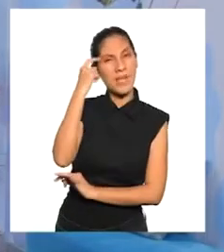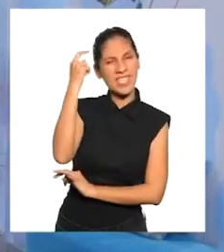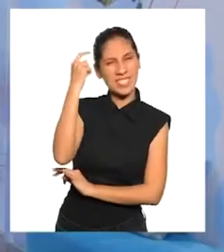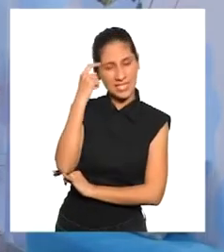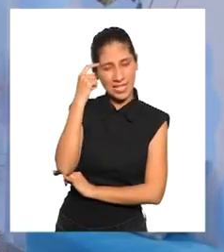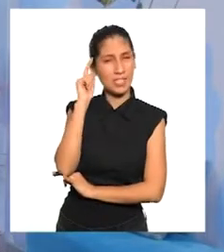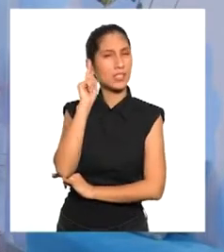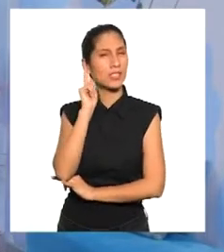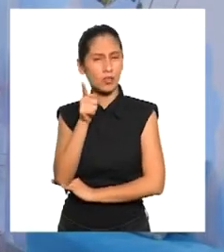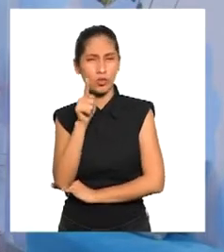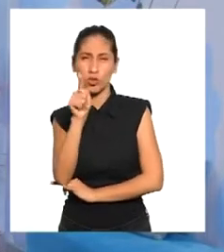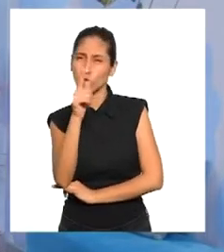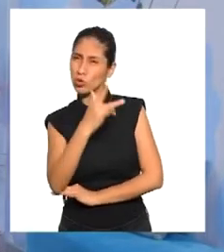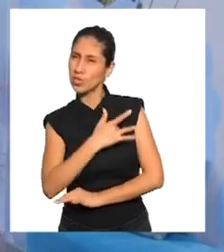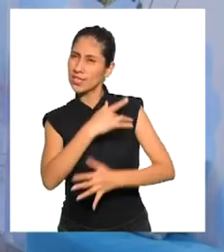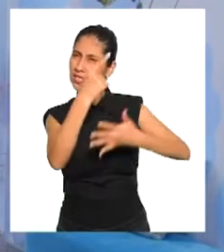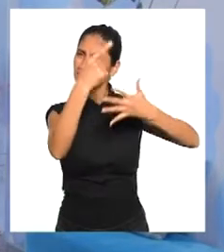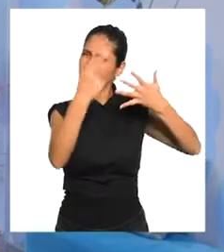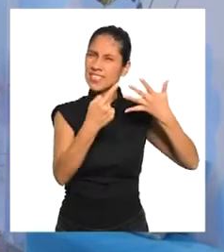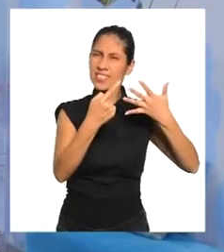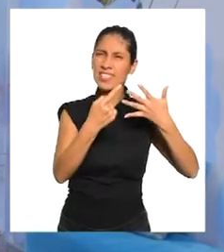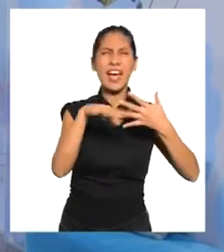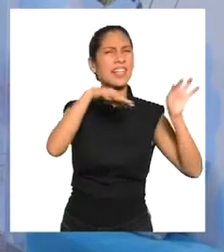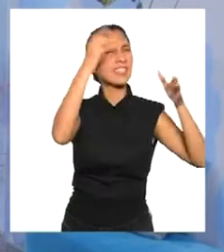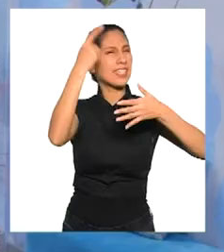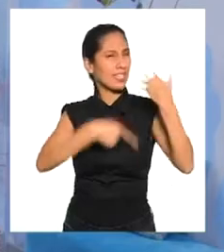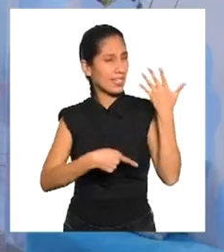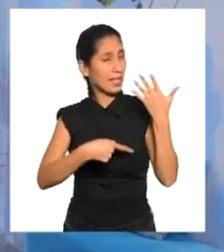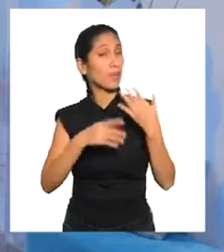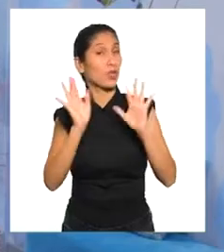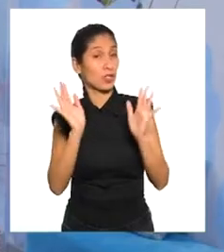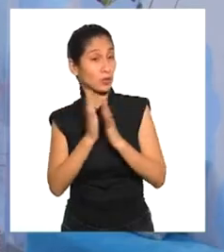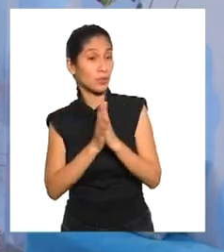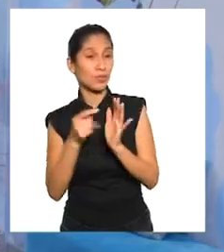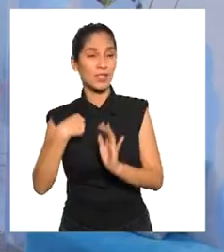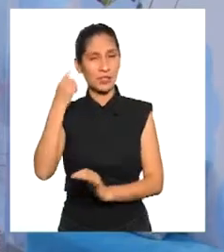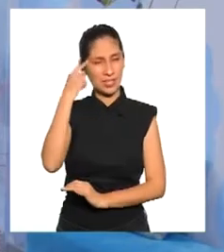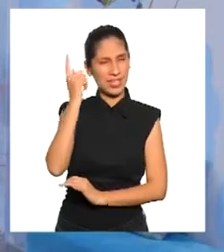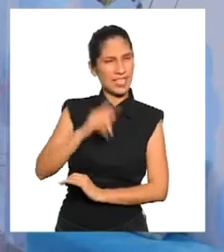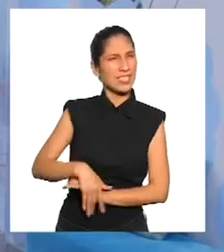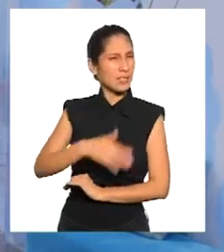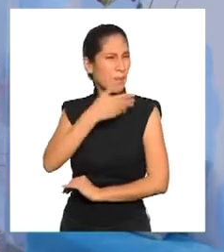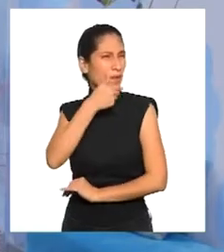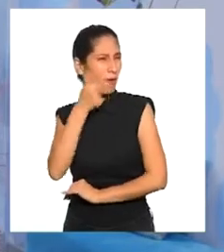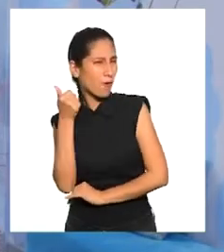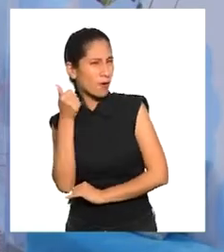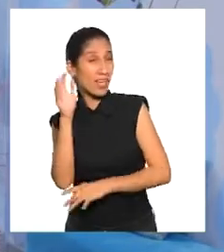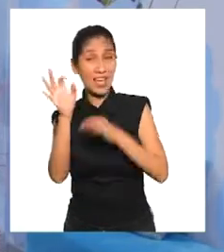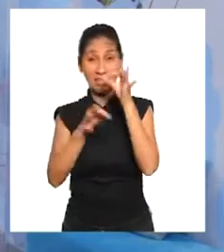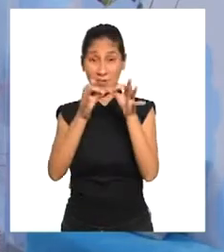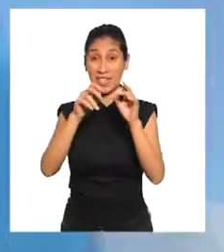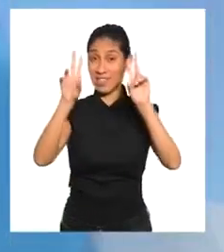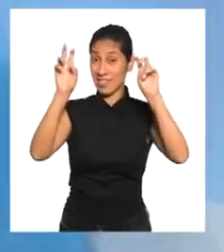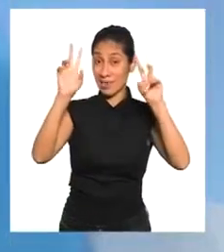qué hacer cuando sentimos con esa emoción. Por eso, creo que es más conveniente hablar de